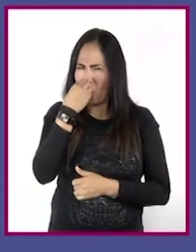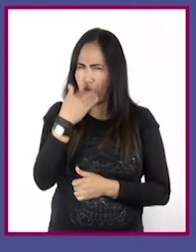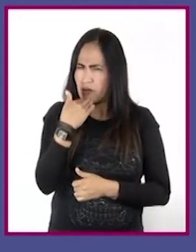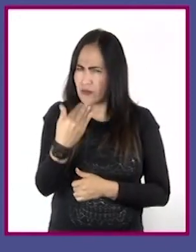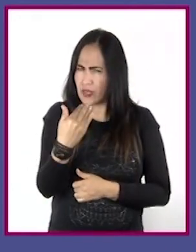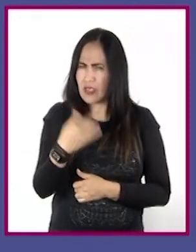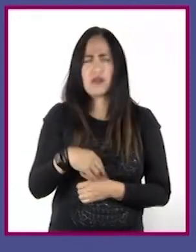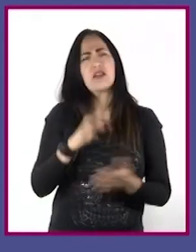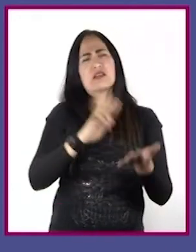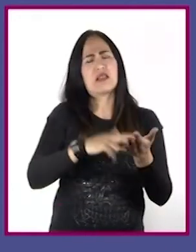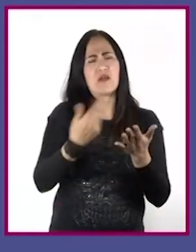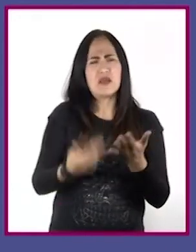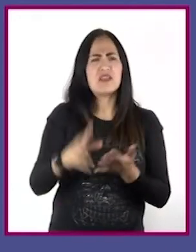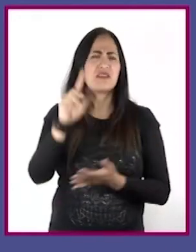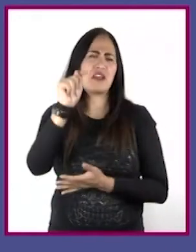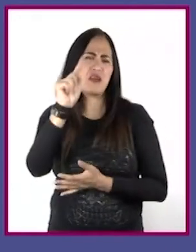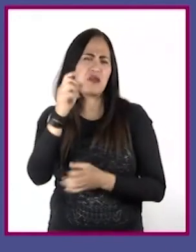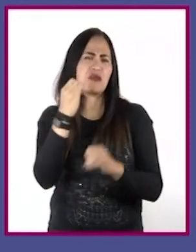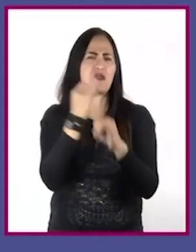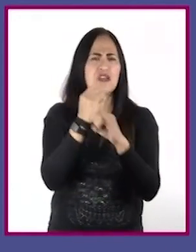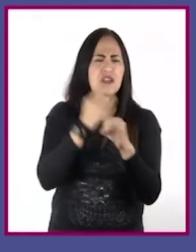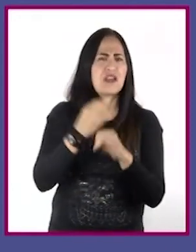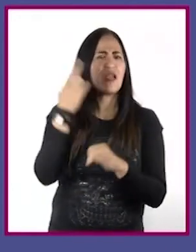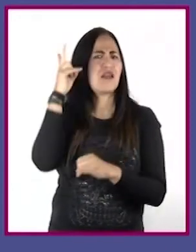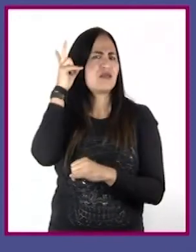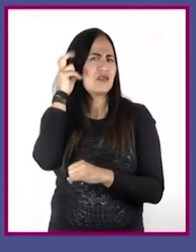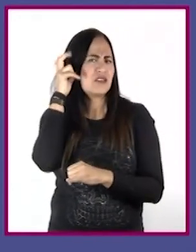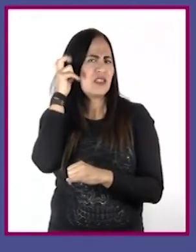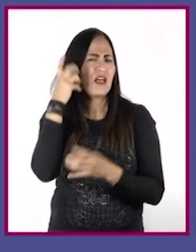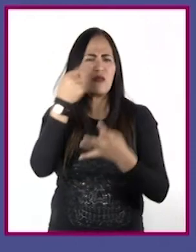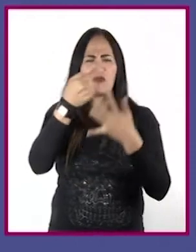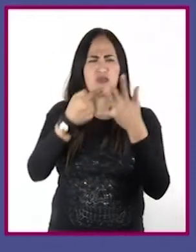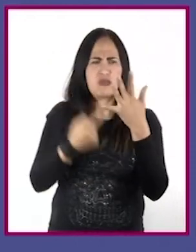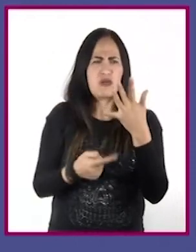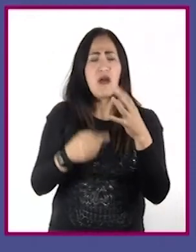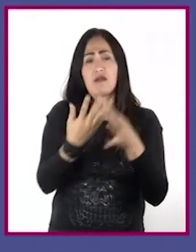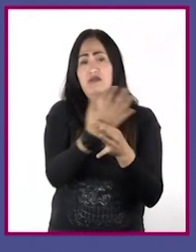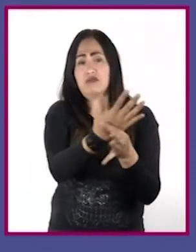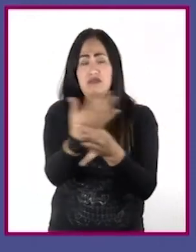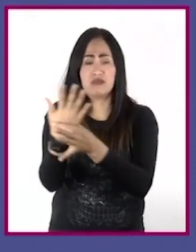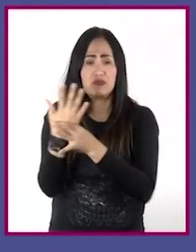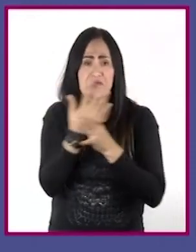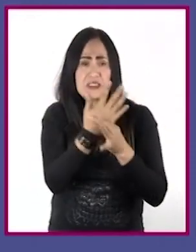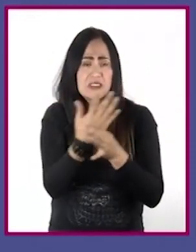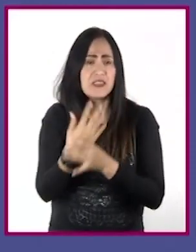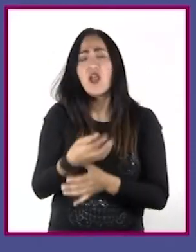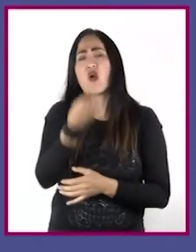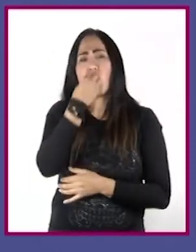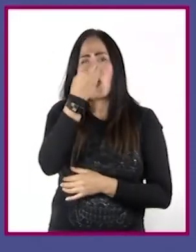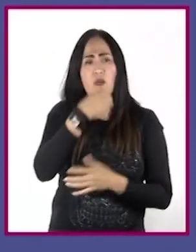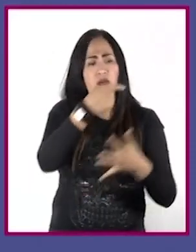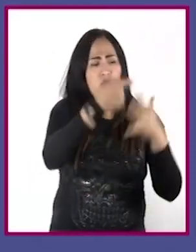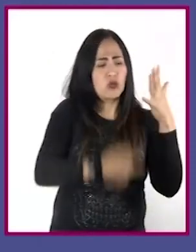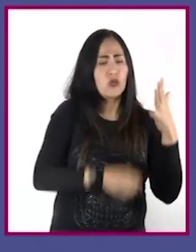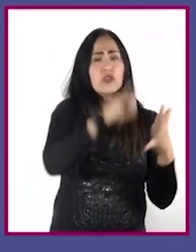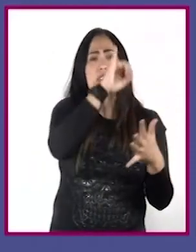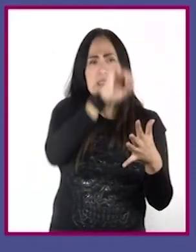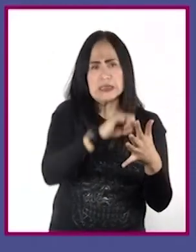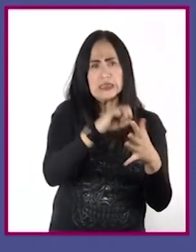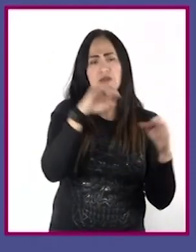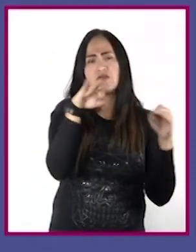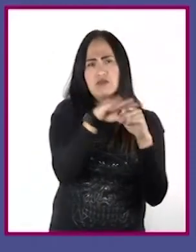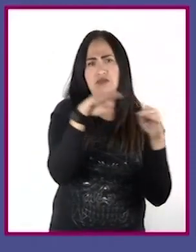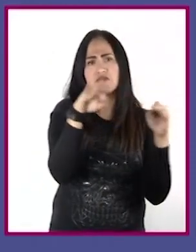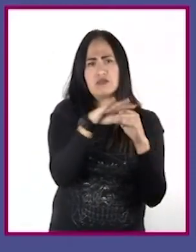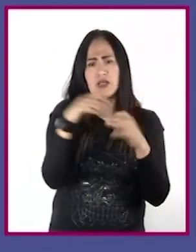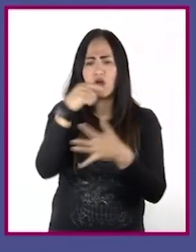Revistas, televisión, internet, radio, etcétera, dicen los alimentos que debemos que comer con más